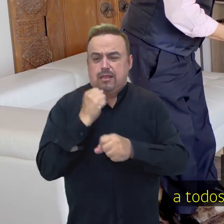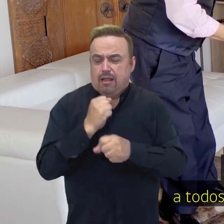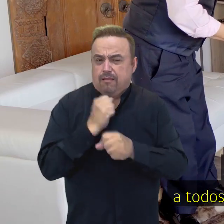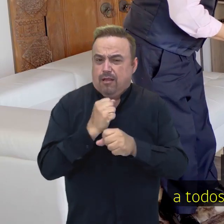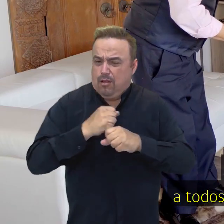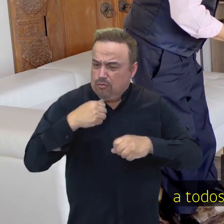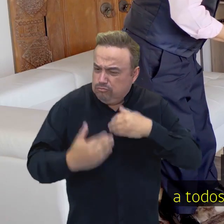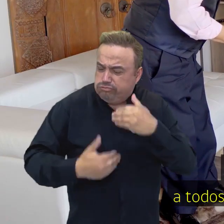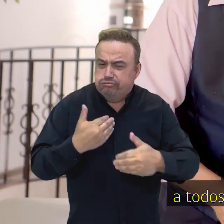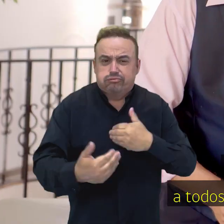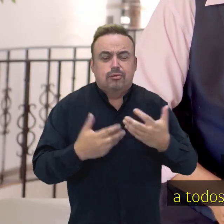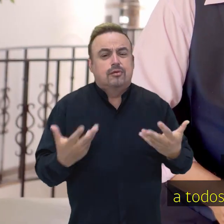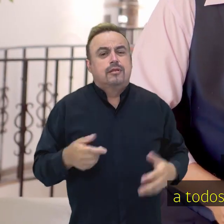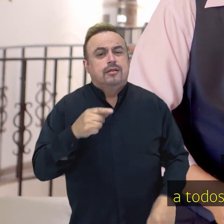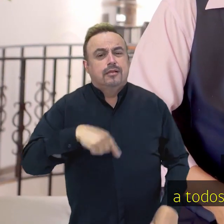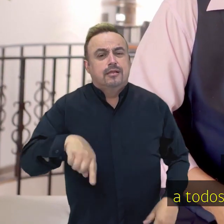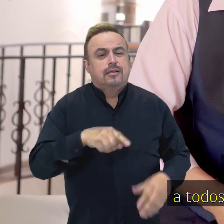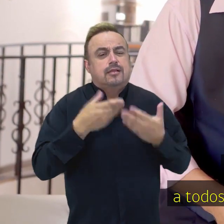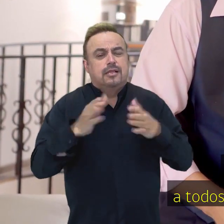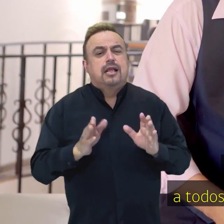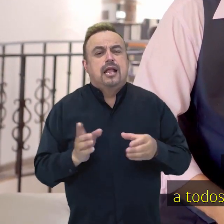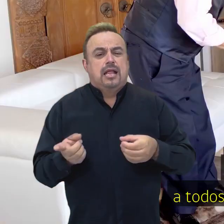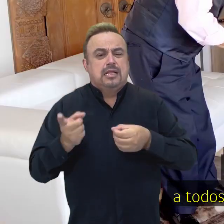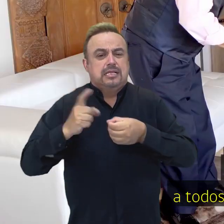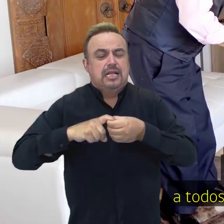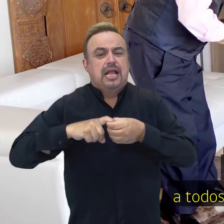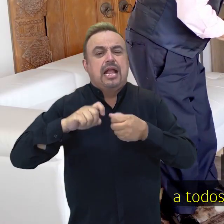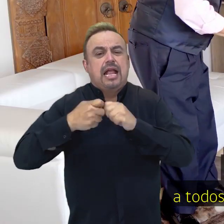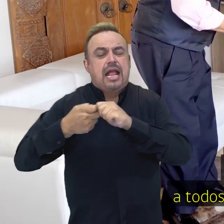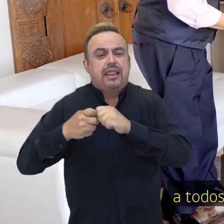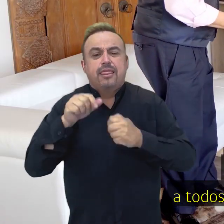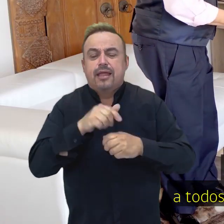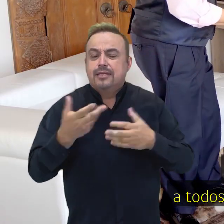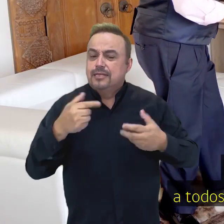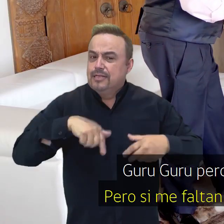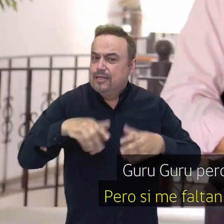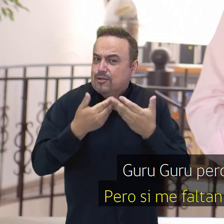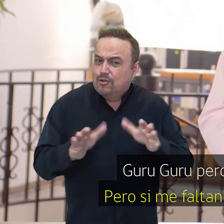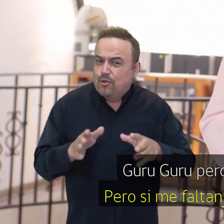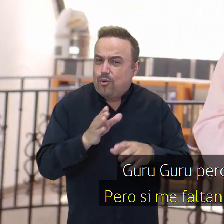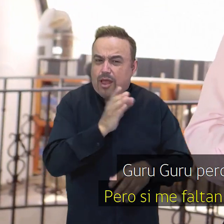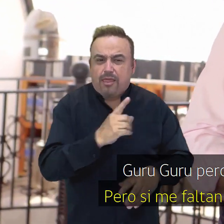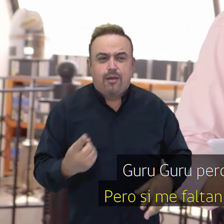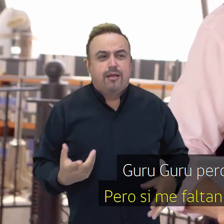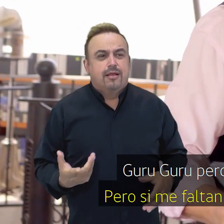que jode comunales. A todo el sindicato de las cajejocas que hogar.